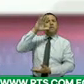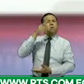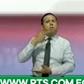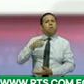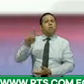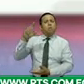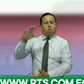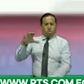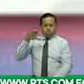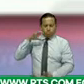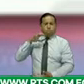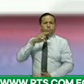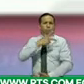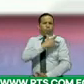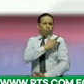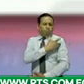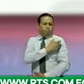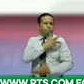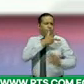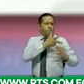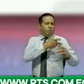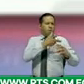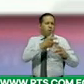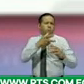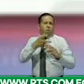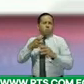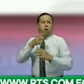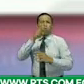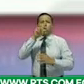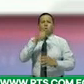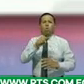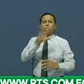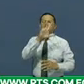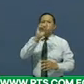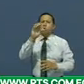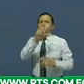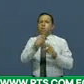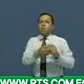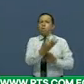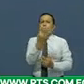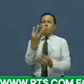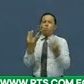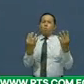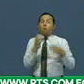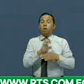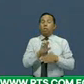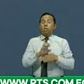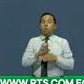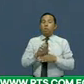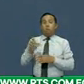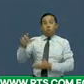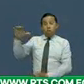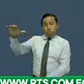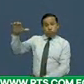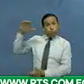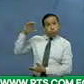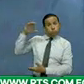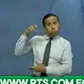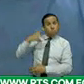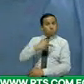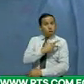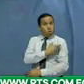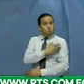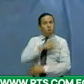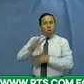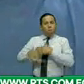millones de dosis que serán aplicadas a 2 millones 500 mil ecuatorianos más. La vacuna de AstraZeneca formará parte de las 20 millones de